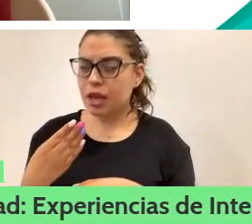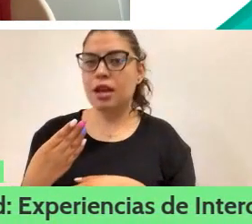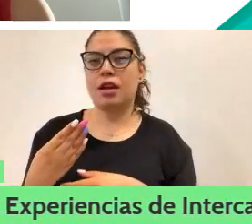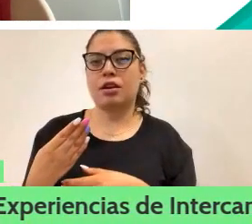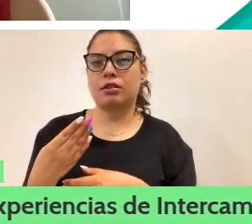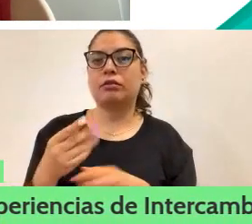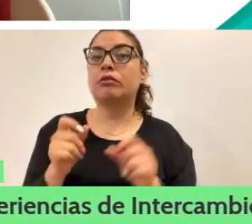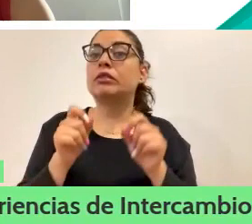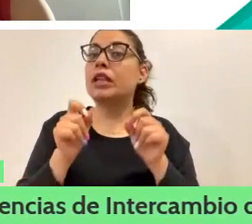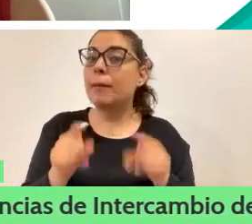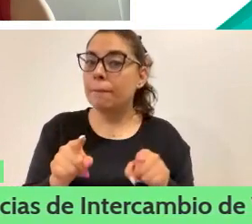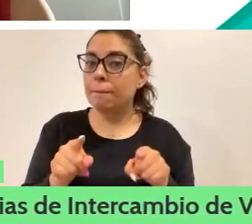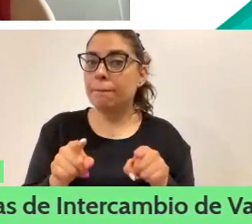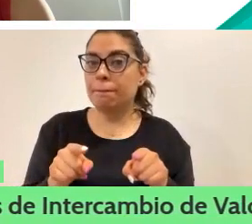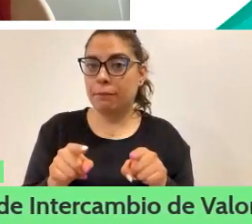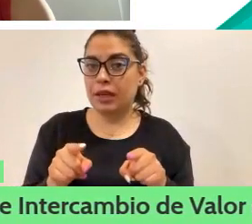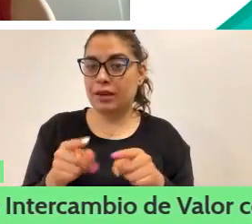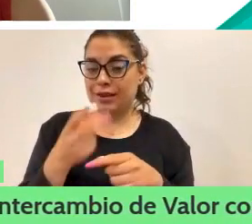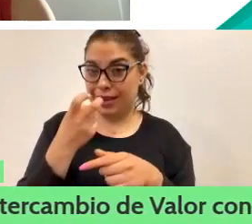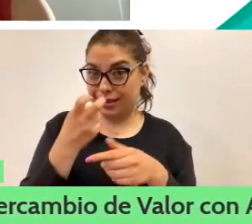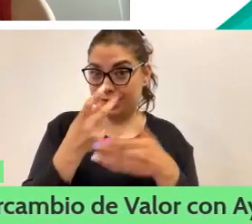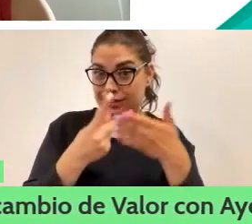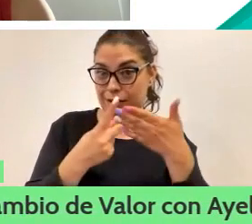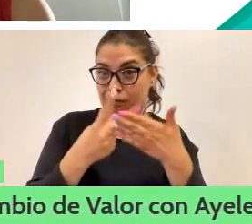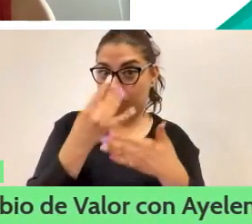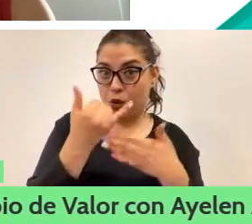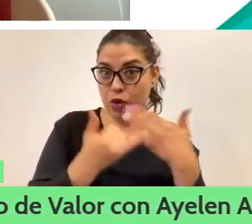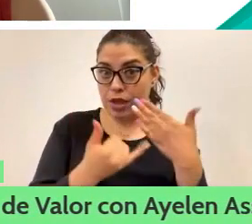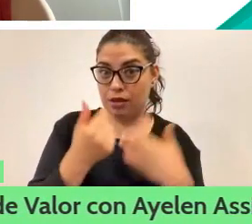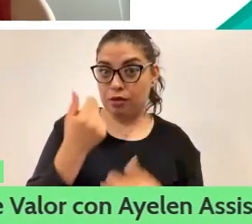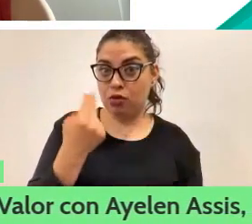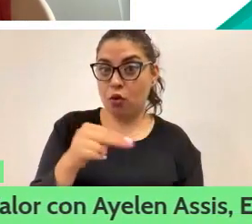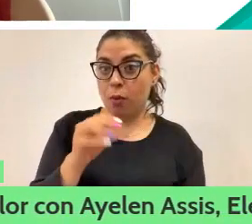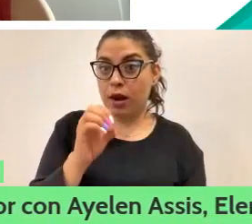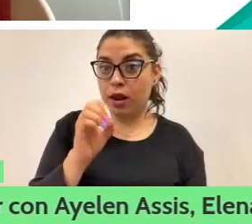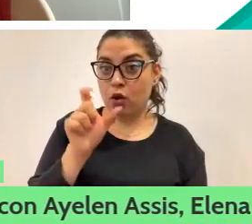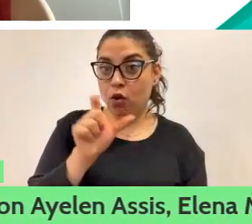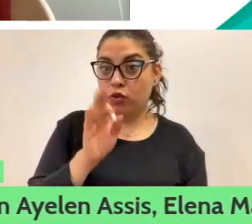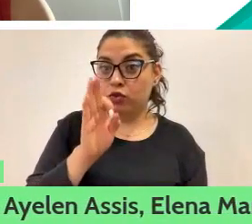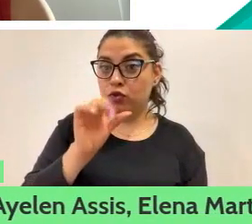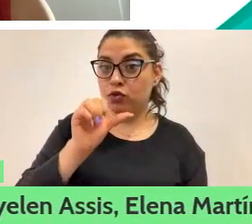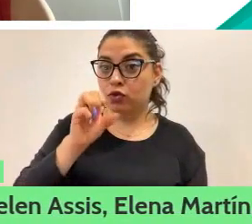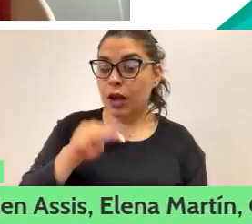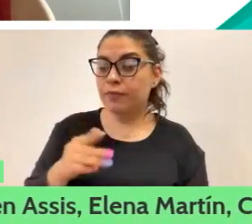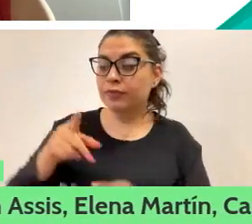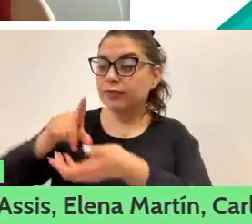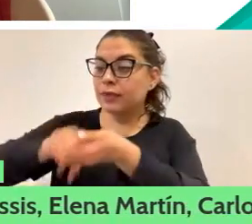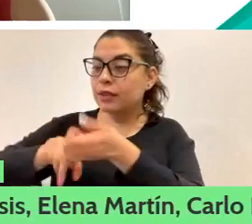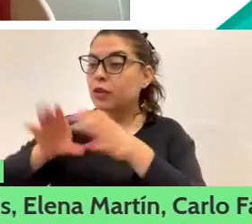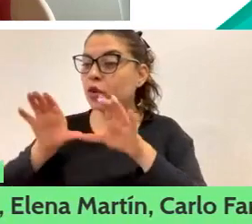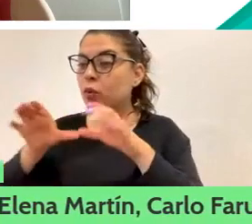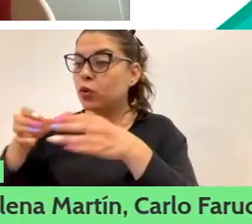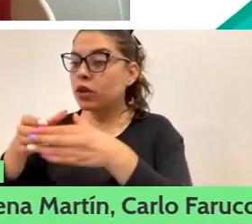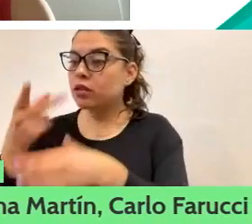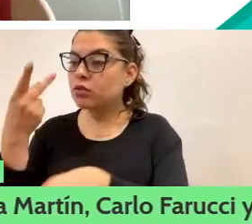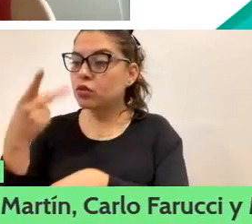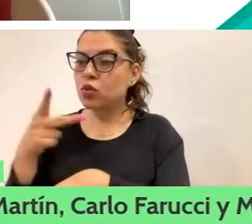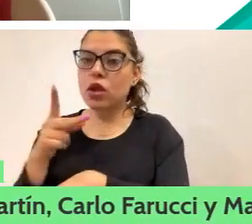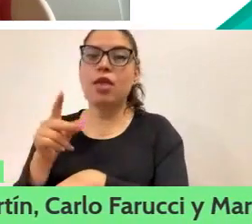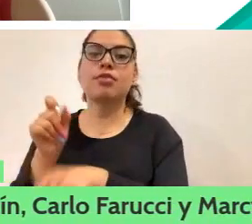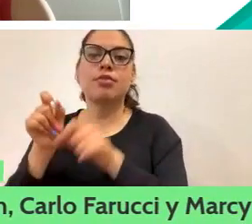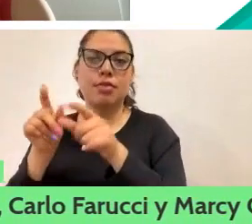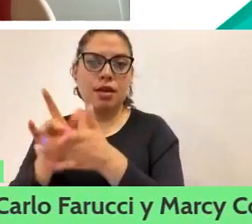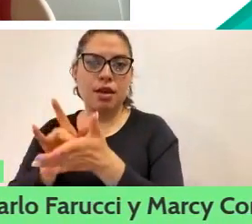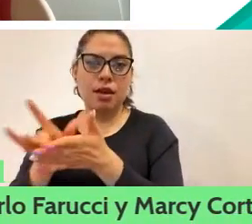financiamos además con este proyecto otros programas dentro de sus comunidades y partiendo de la base de que teníamos toda esta infraestructura,